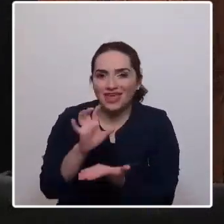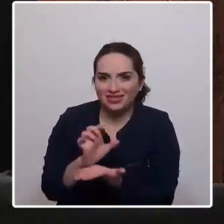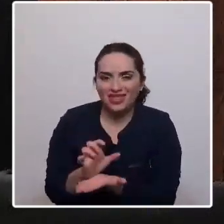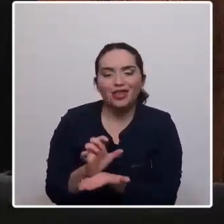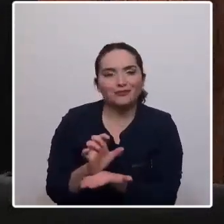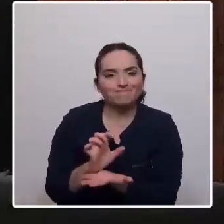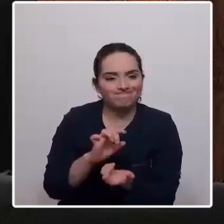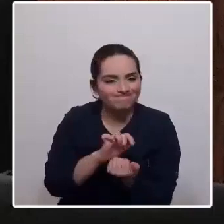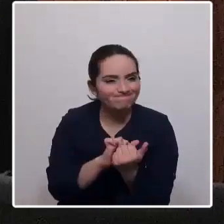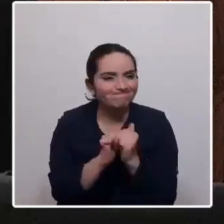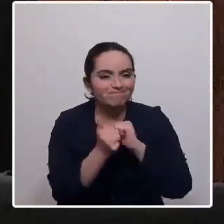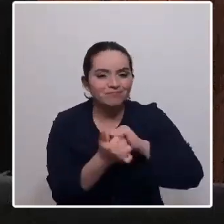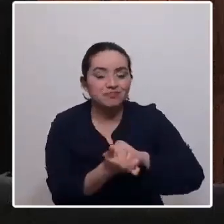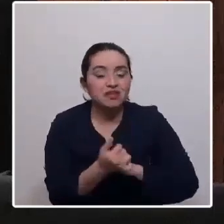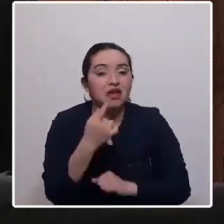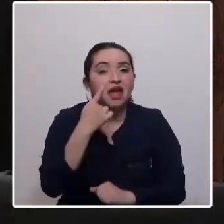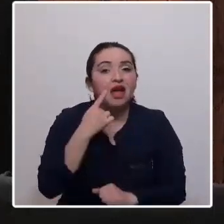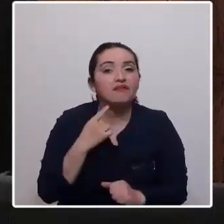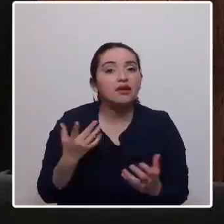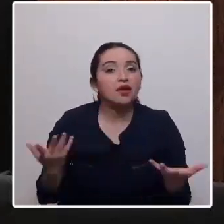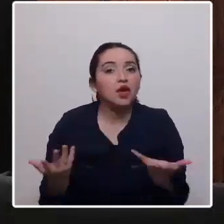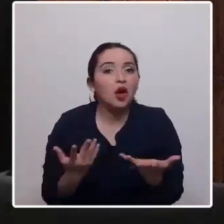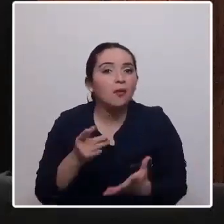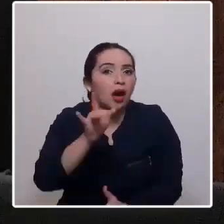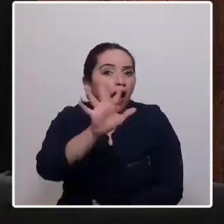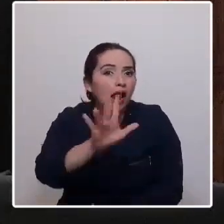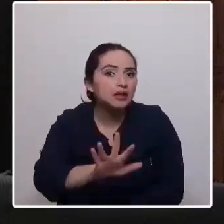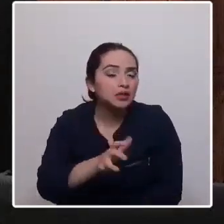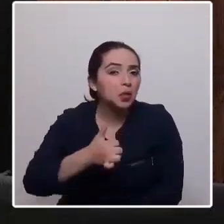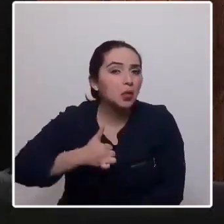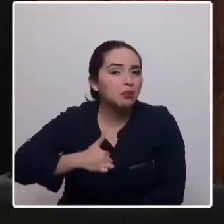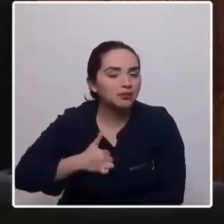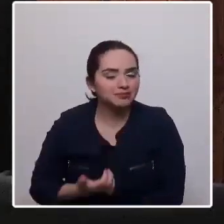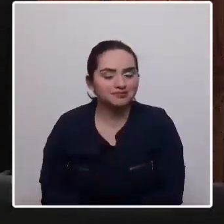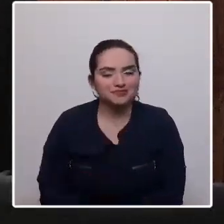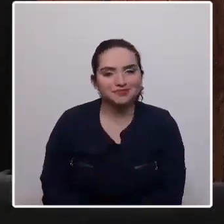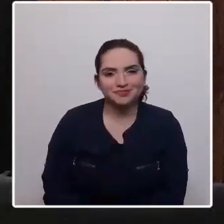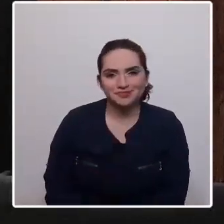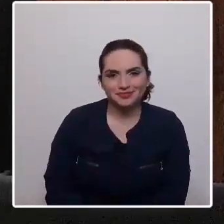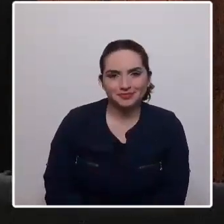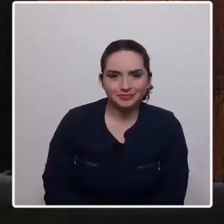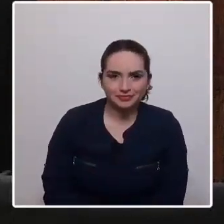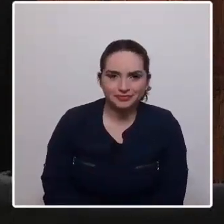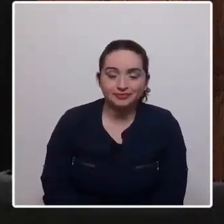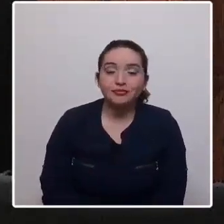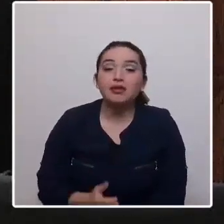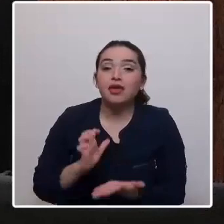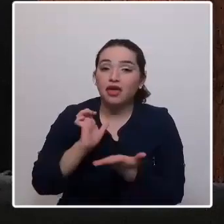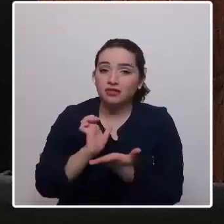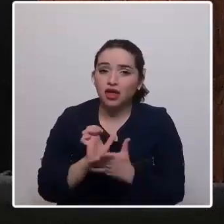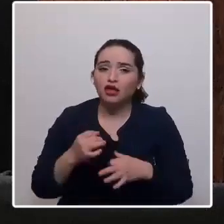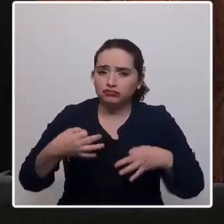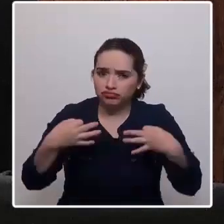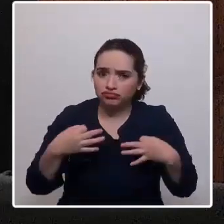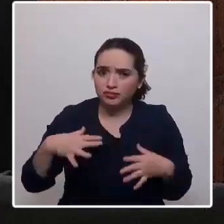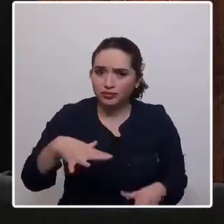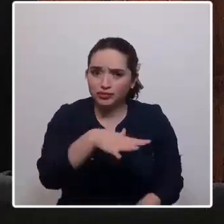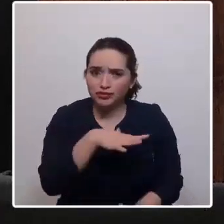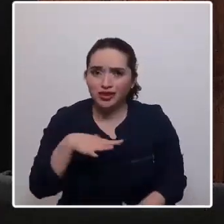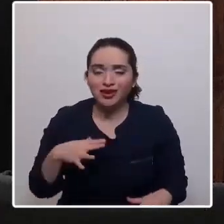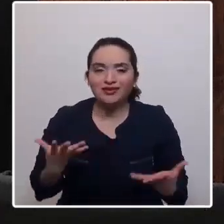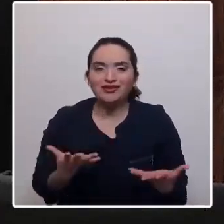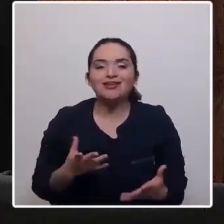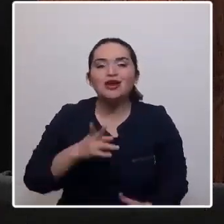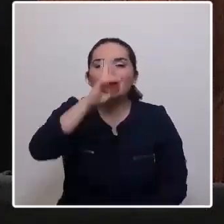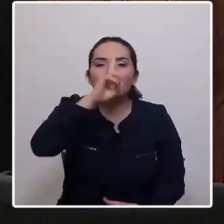Veamos cómo somos consistentes con estas características. Para que el Estado sea realmente social, debe tener un rol activo